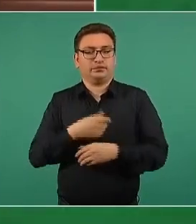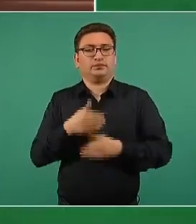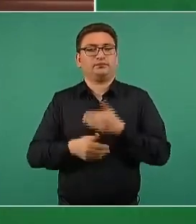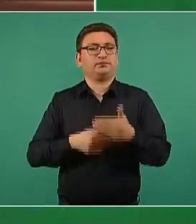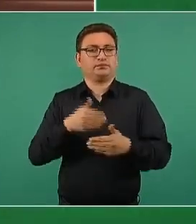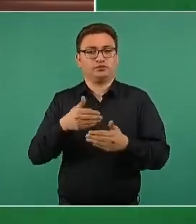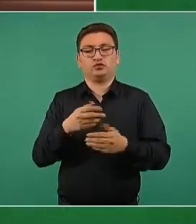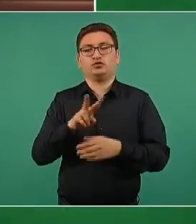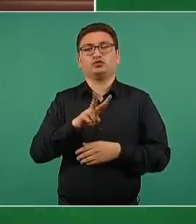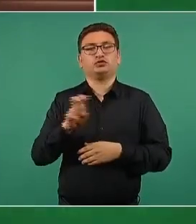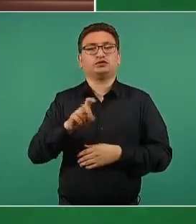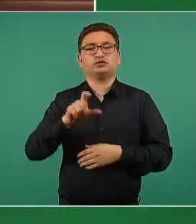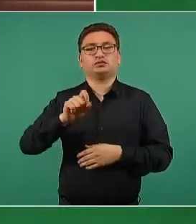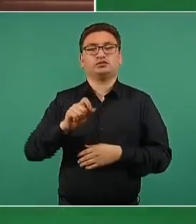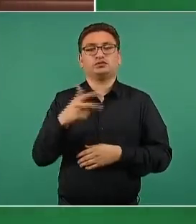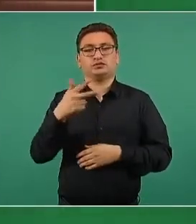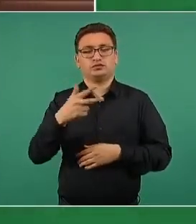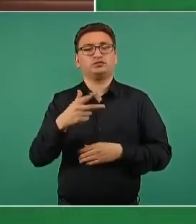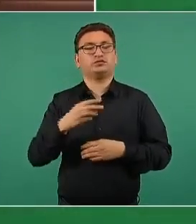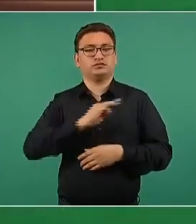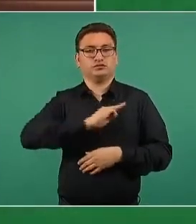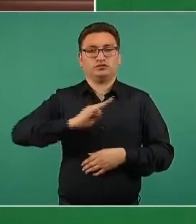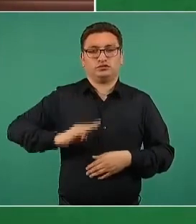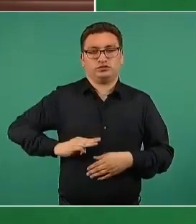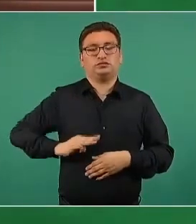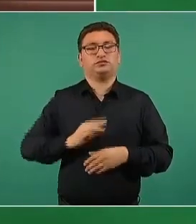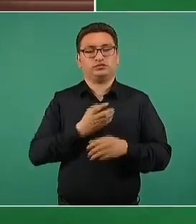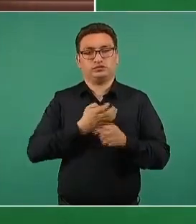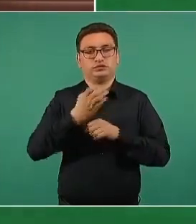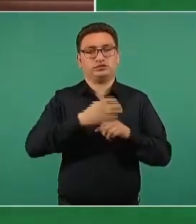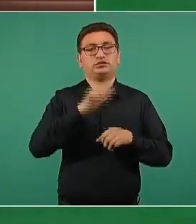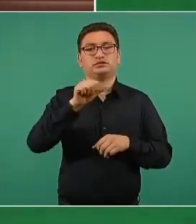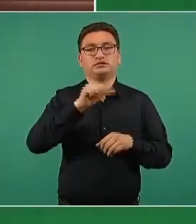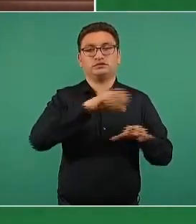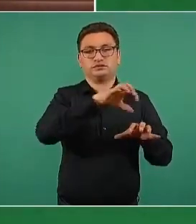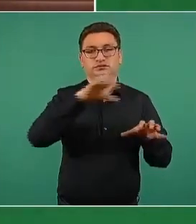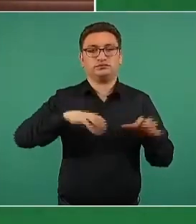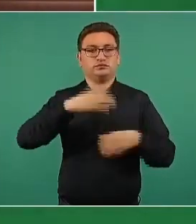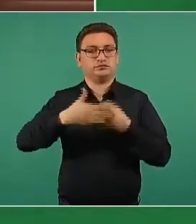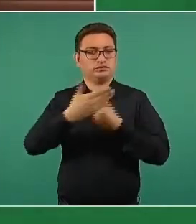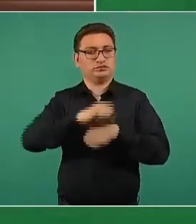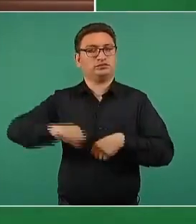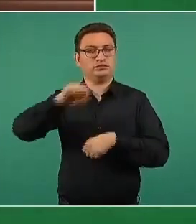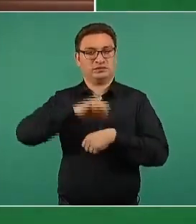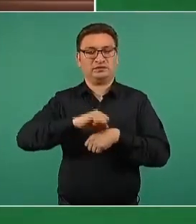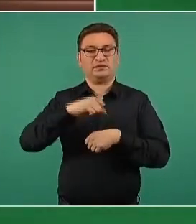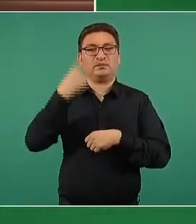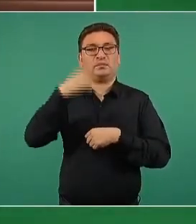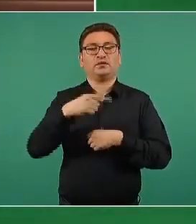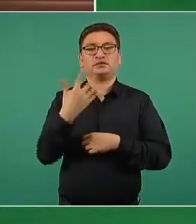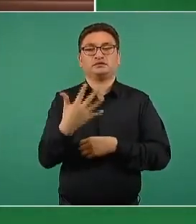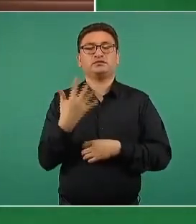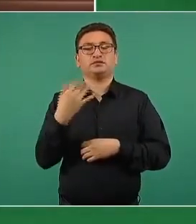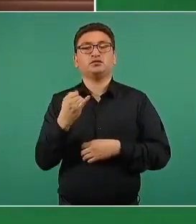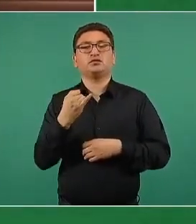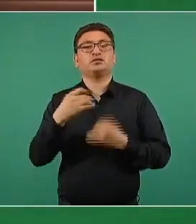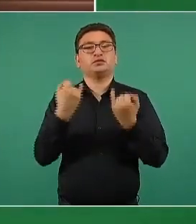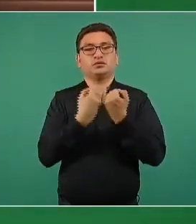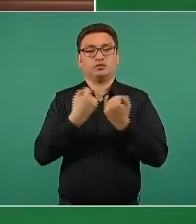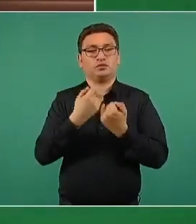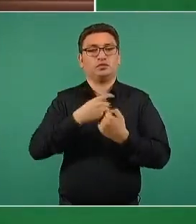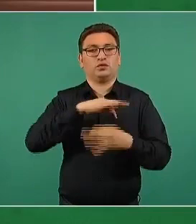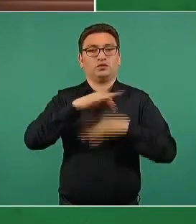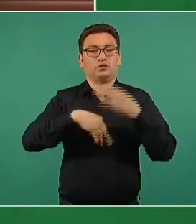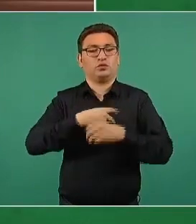este caso 228 municipios en 16 estados en la próxima semana, para que para el 5 de junio podamos terminar con todas